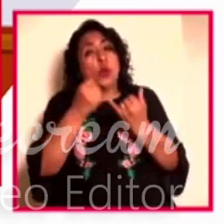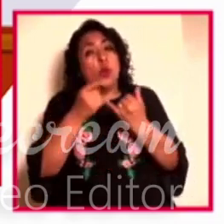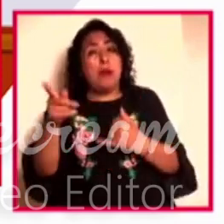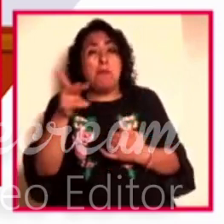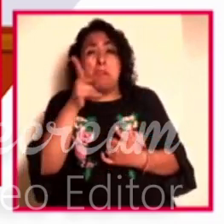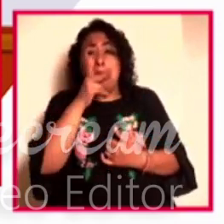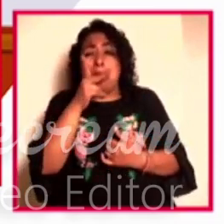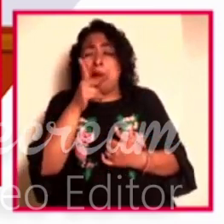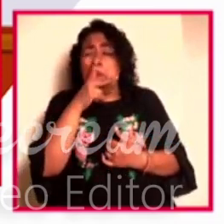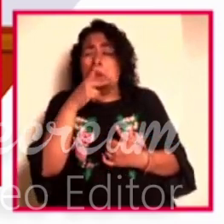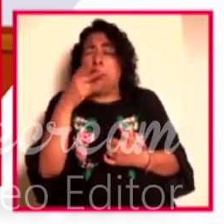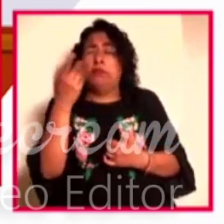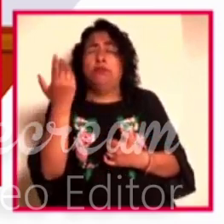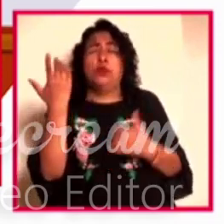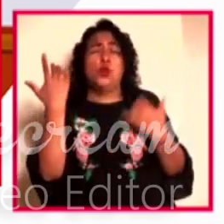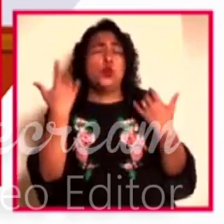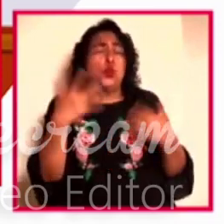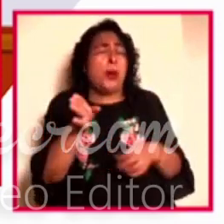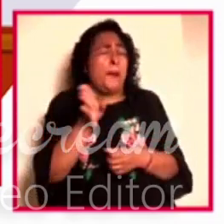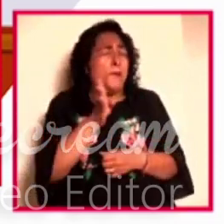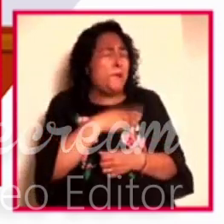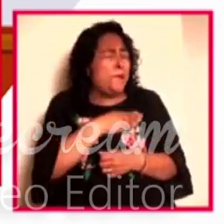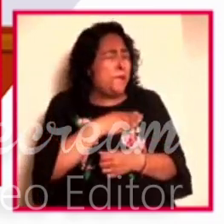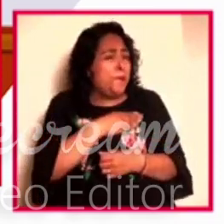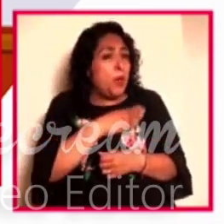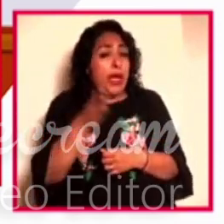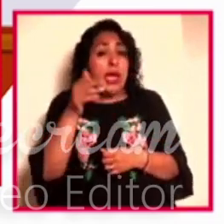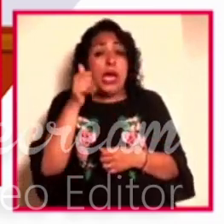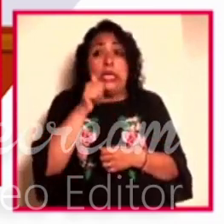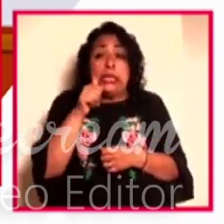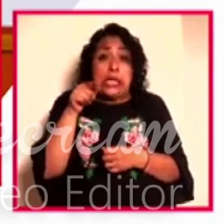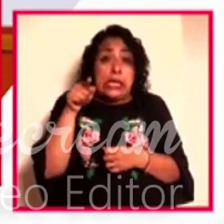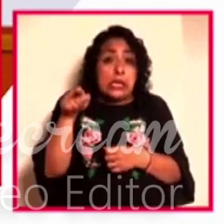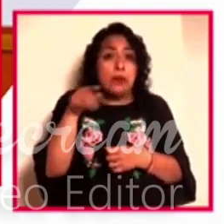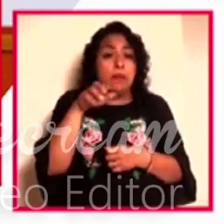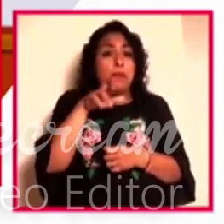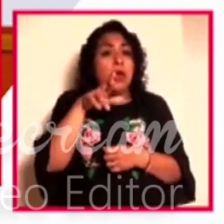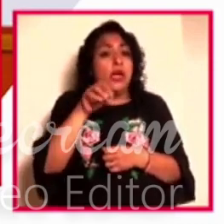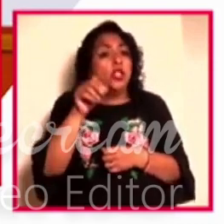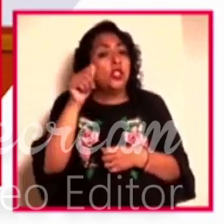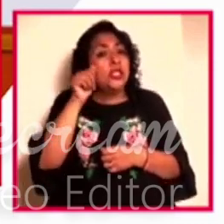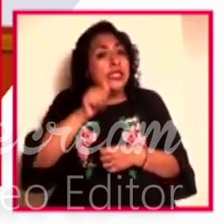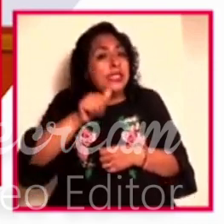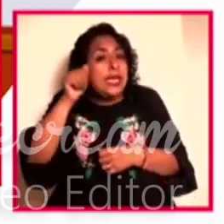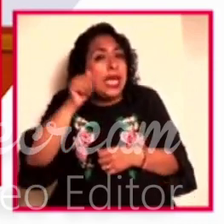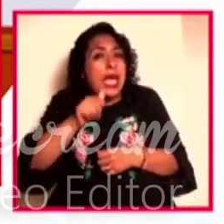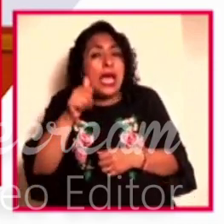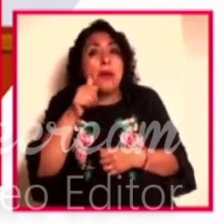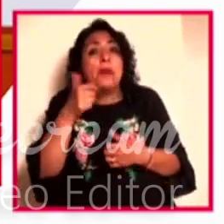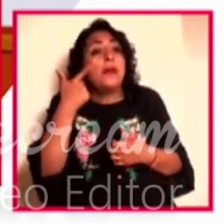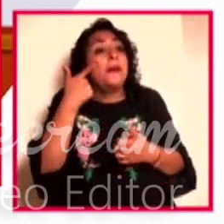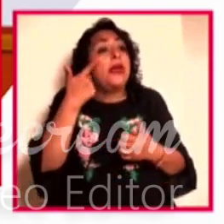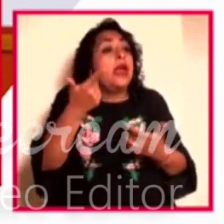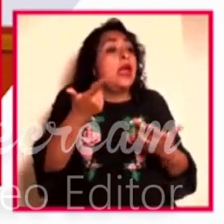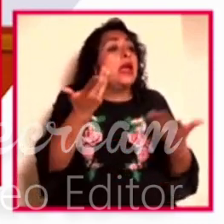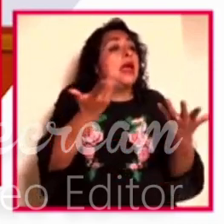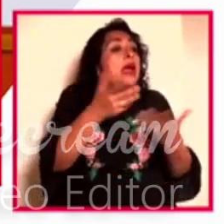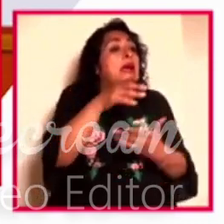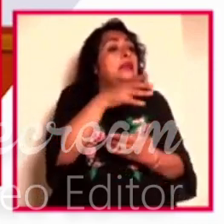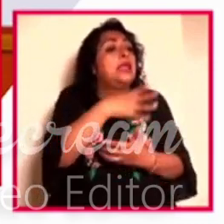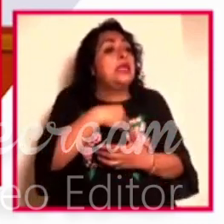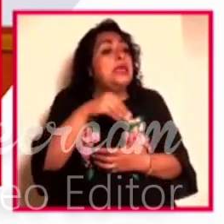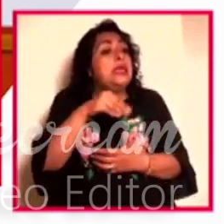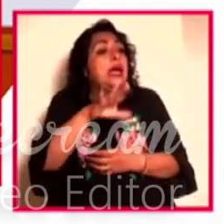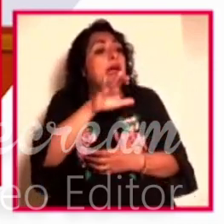absolutamente extraordinario, porque siempre estaba viendo lo que hacía Claudia con un